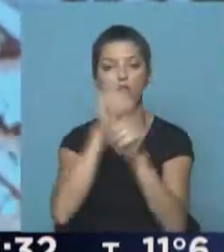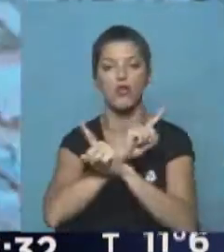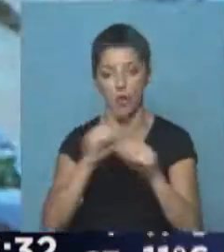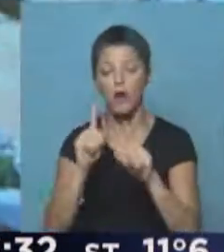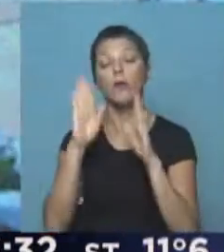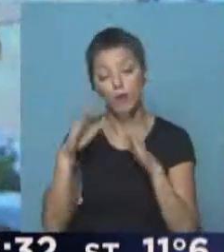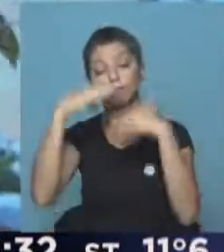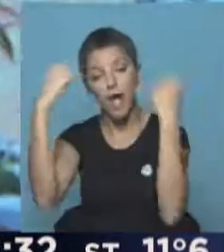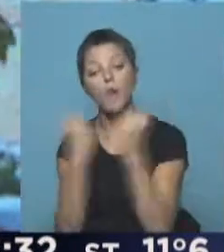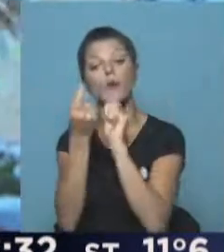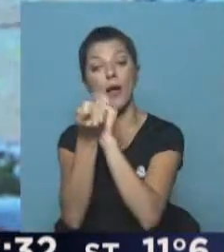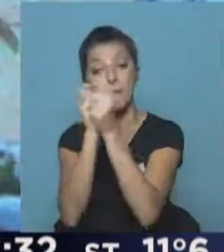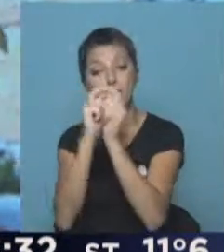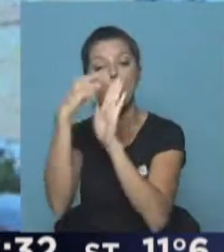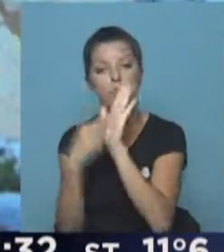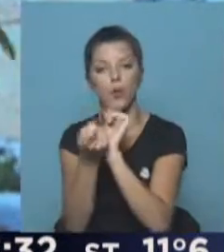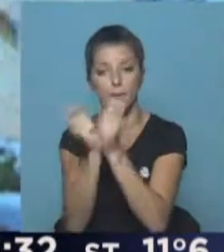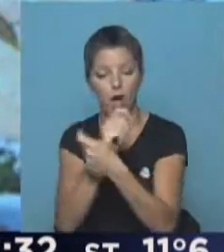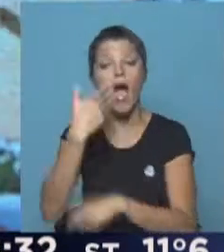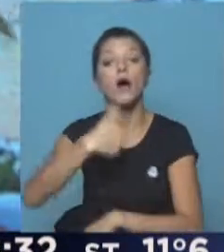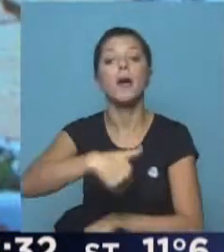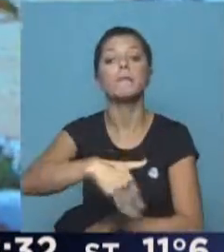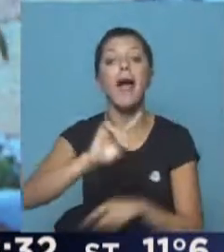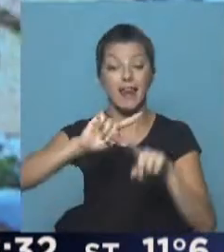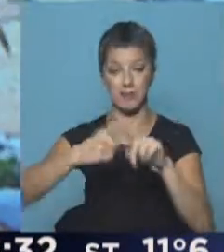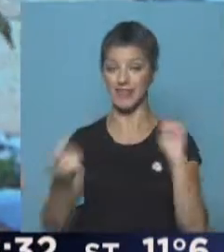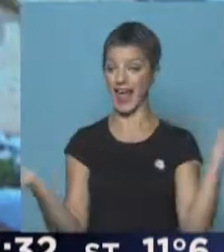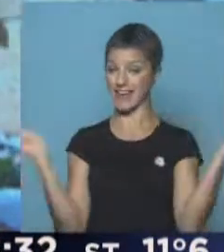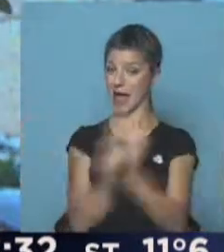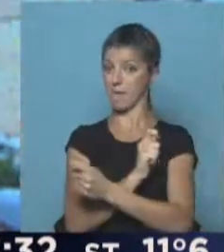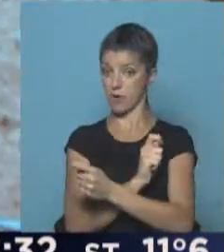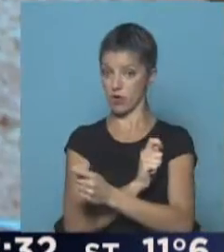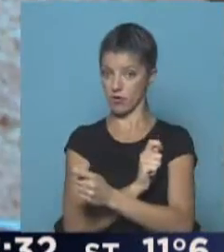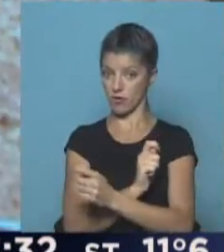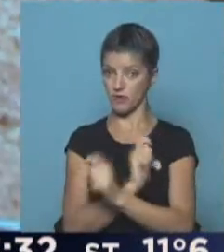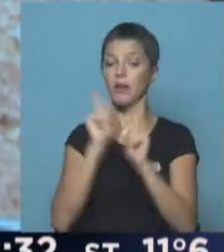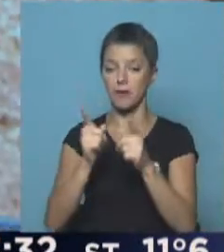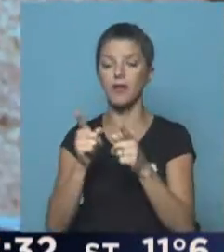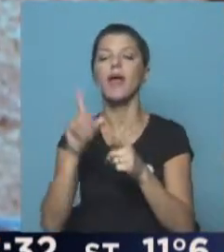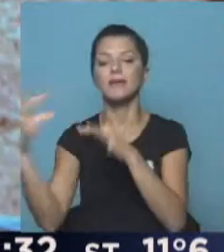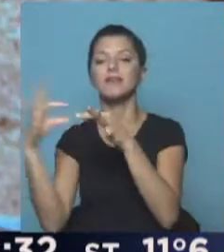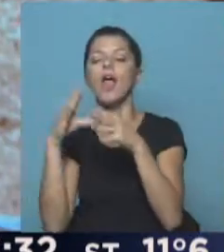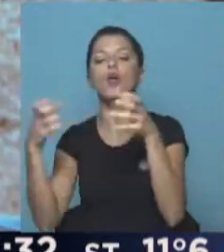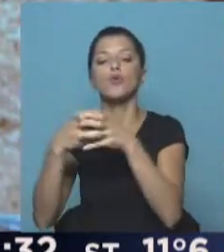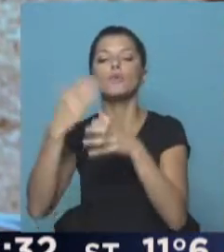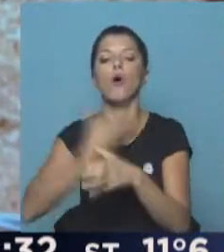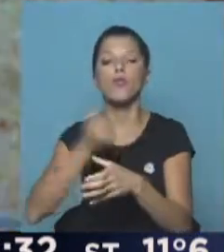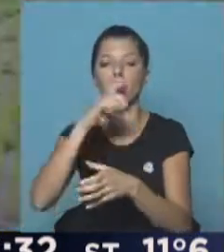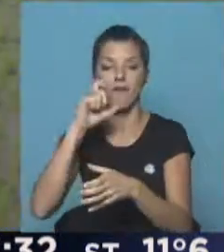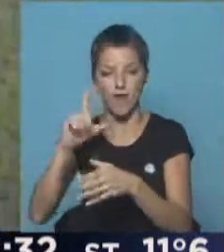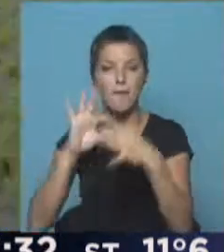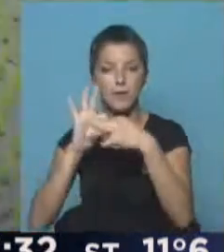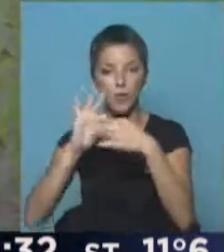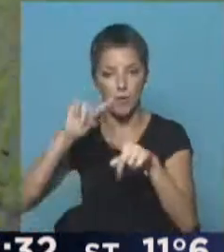acuerdo. Viene el momento político, viene el cambio político y viene un momento político también para la FARC. Vemos un informe y después lo analizamos.